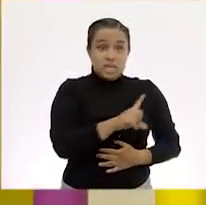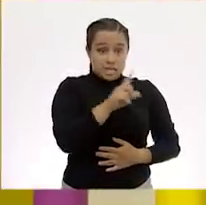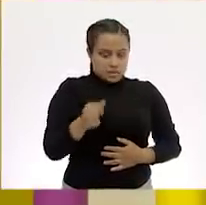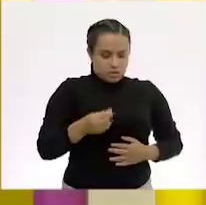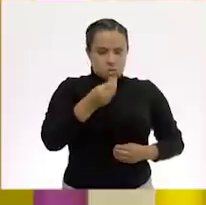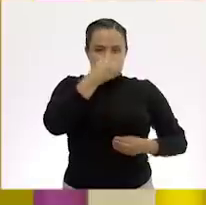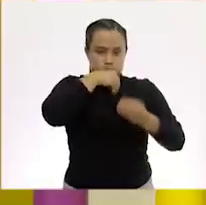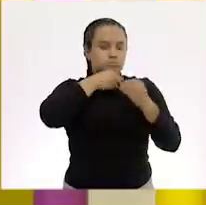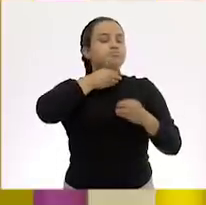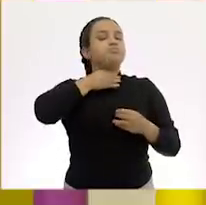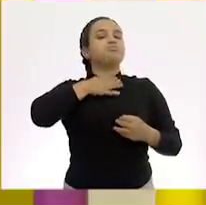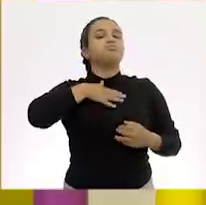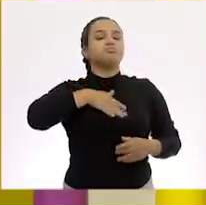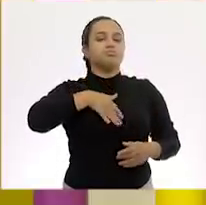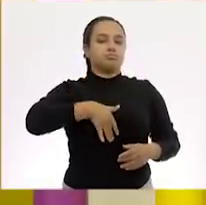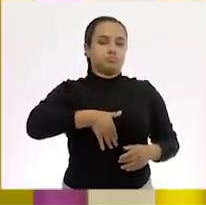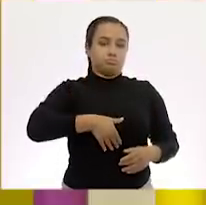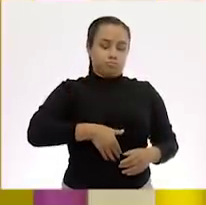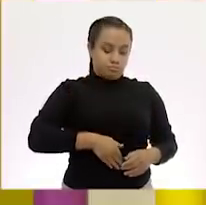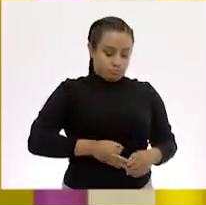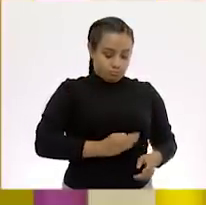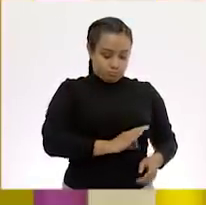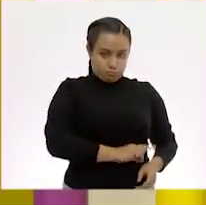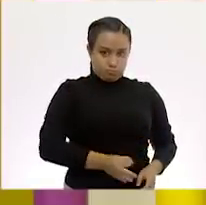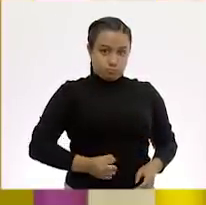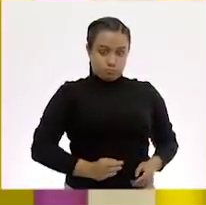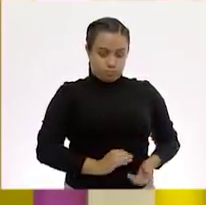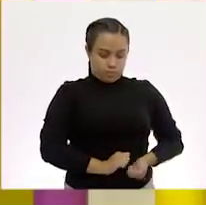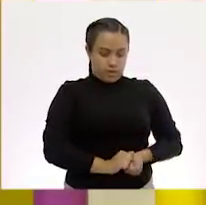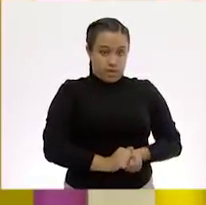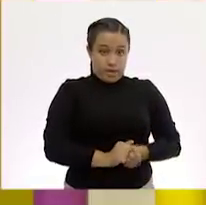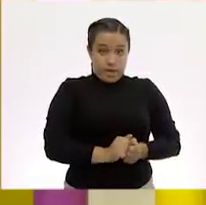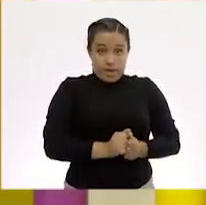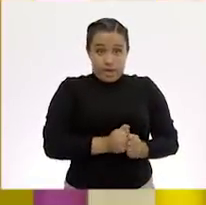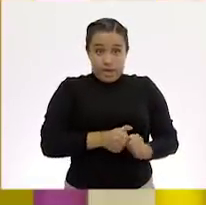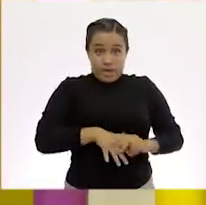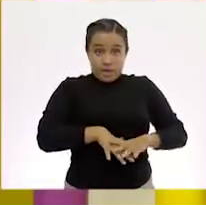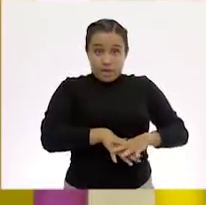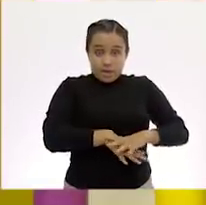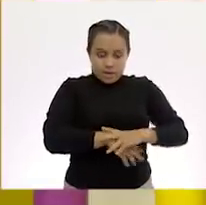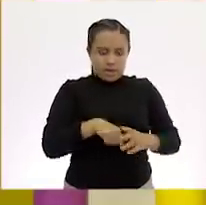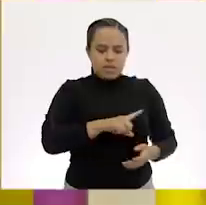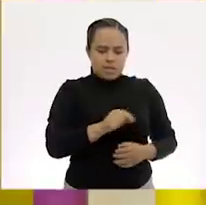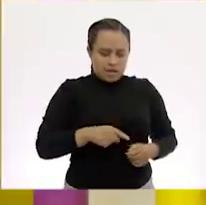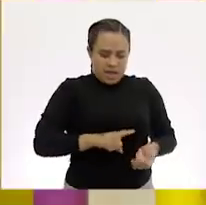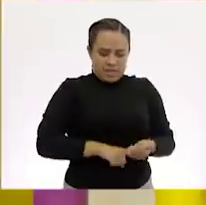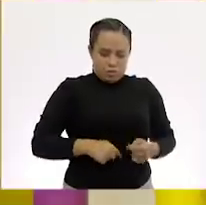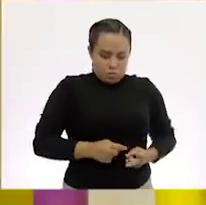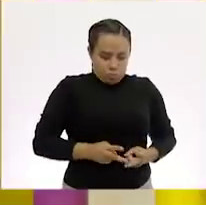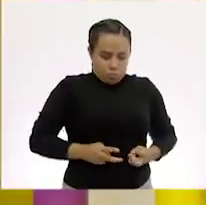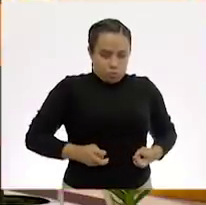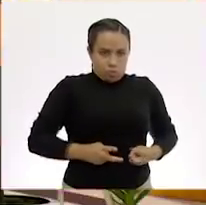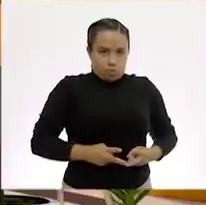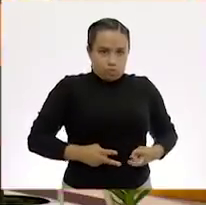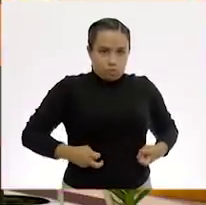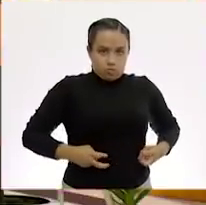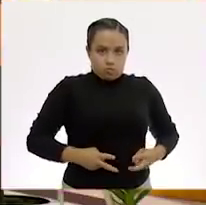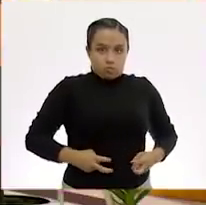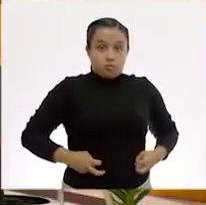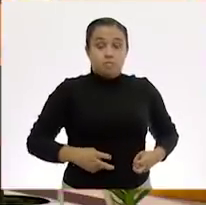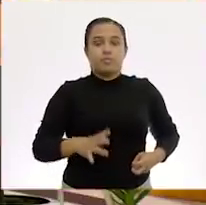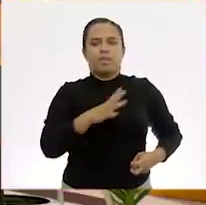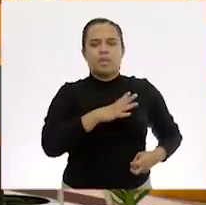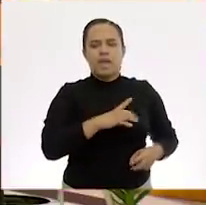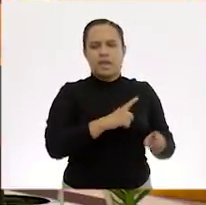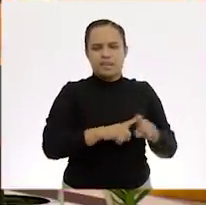el alimento, se convierte y entonces se va absorbiendo por dentro y hay distintos